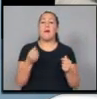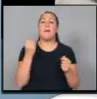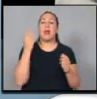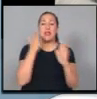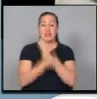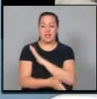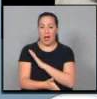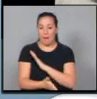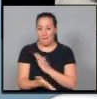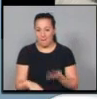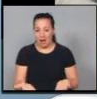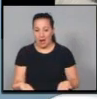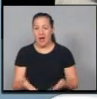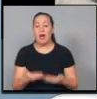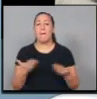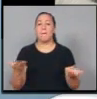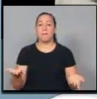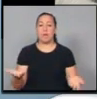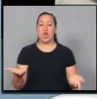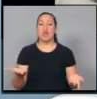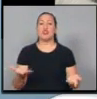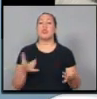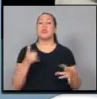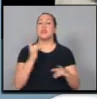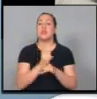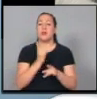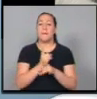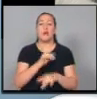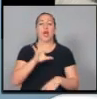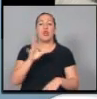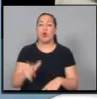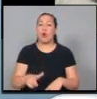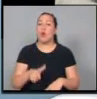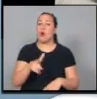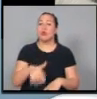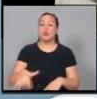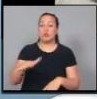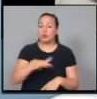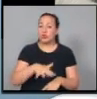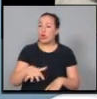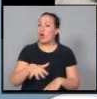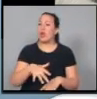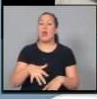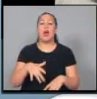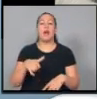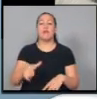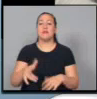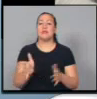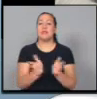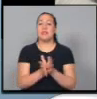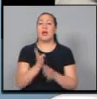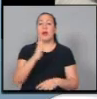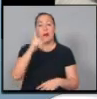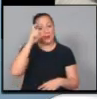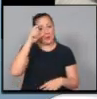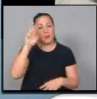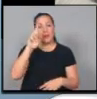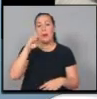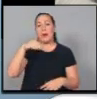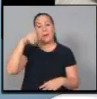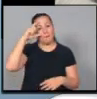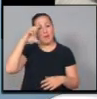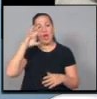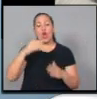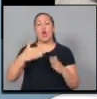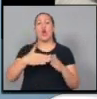delincuentes puedan escapar. Por eso es que cometen robos con frecuencia en esta zona, en esta esquina de Bermejo y Guido Spano, en Villa